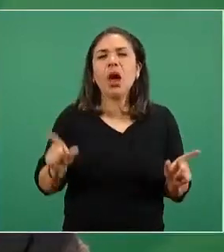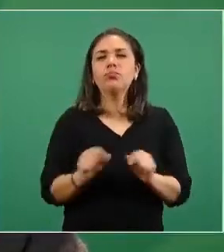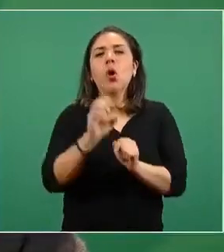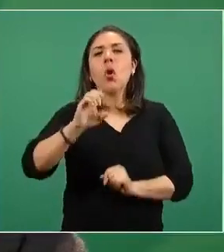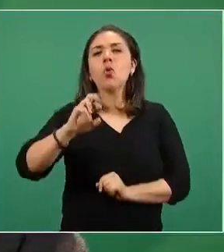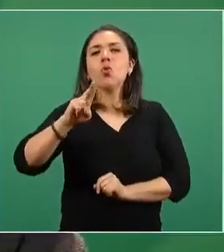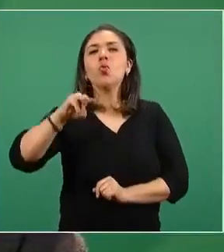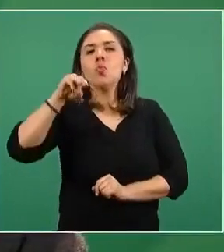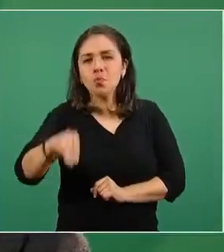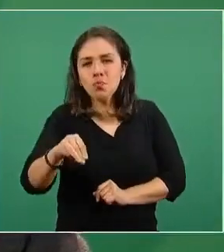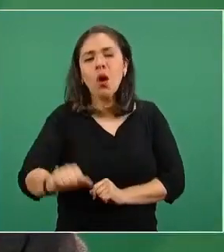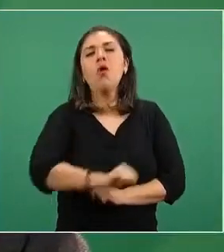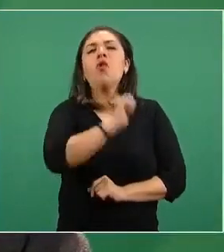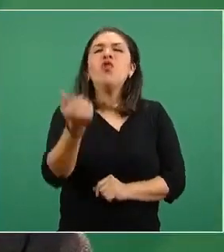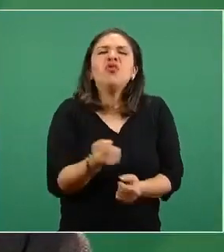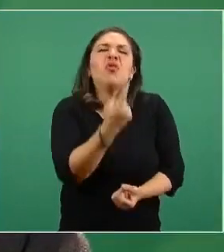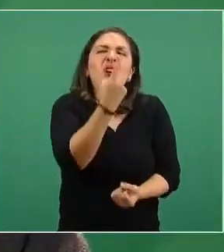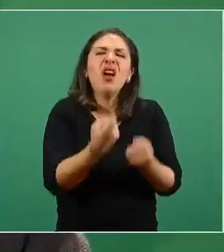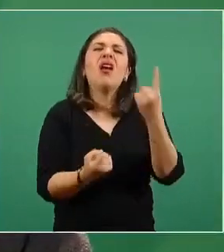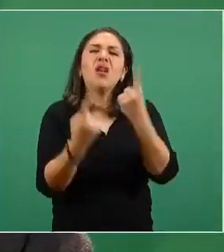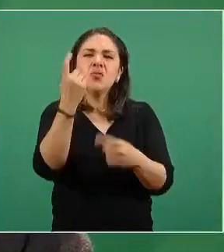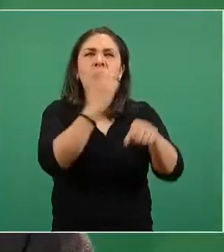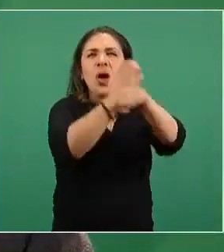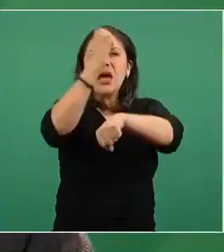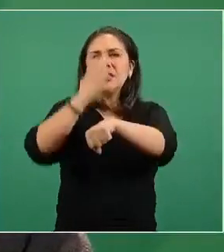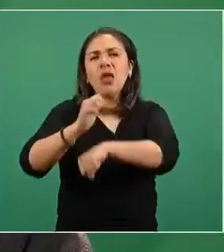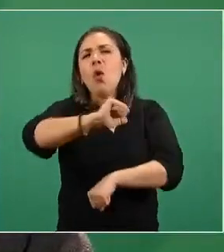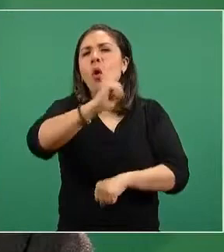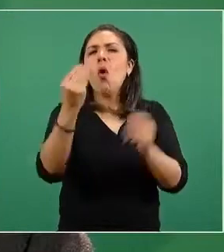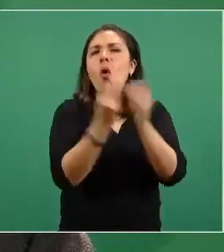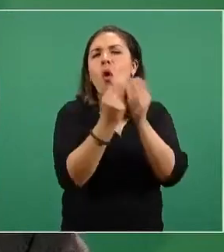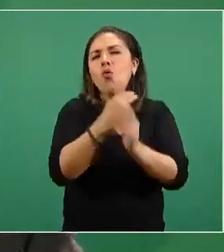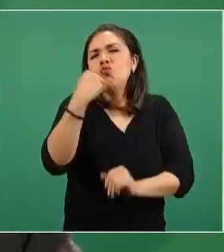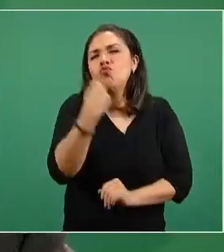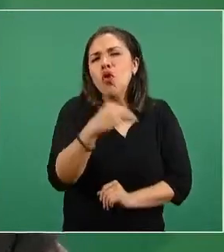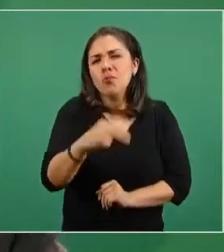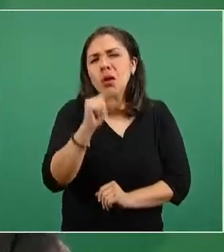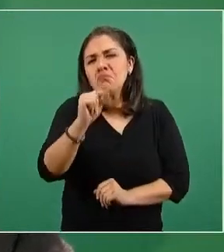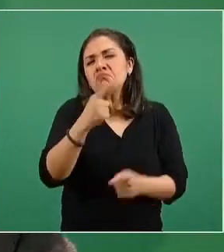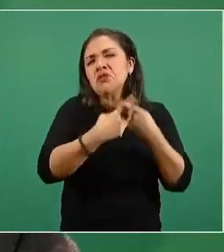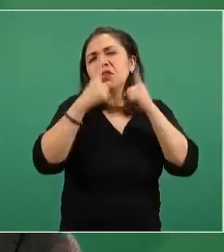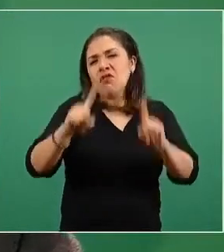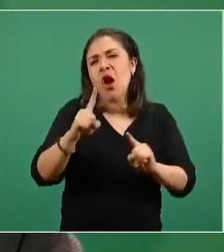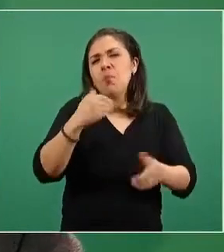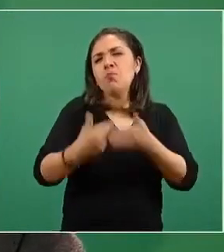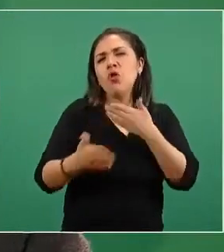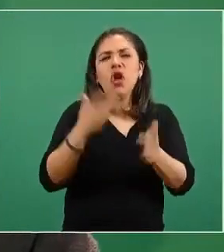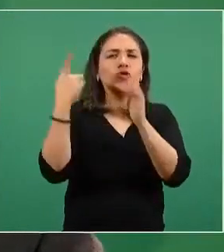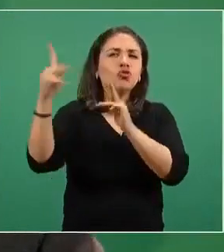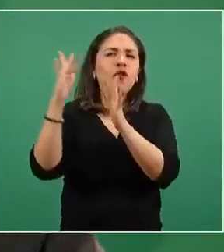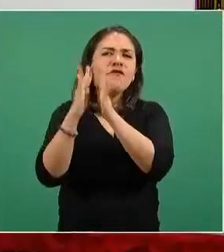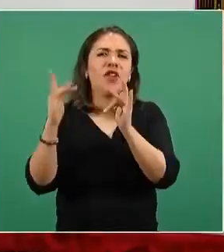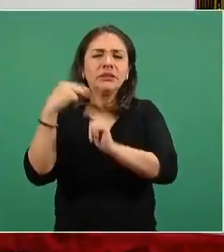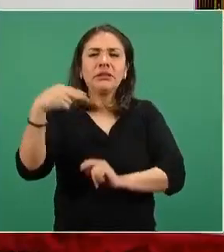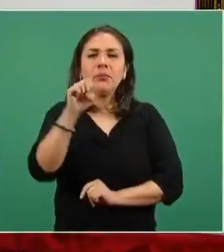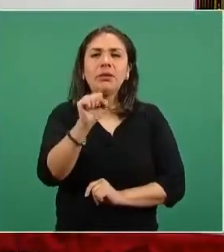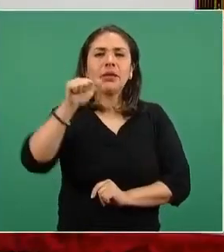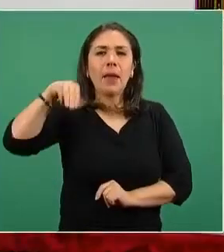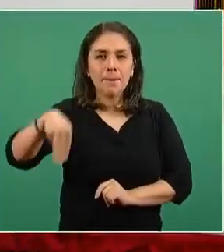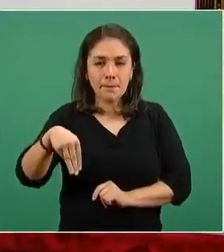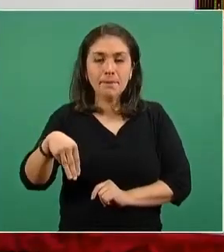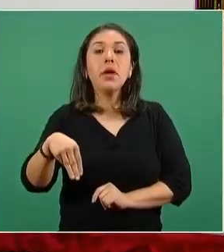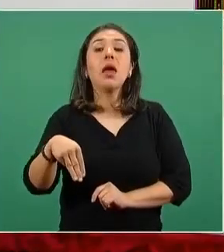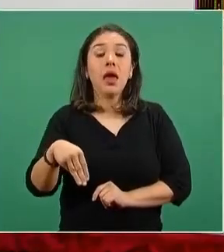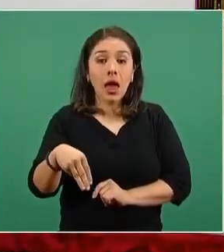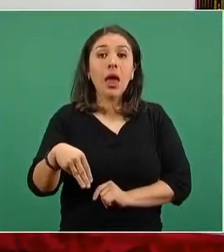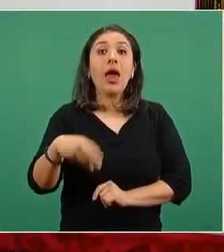sus equivalentes, algún par de estados tienen otra modalidad, una modalidad francesa que se llama SAMU,